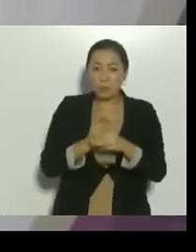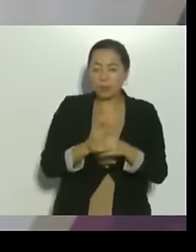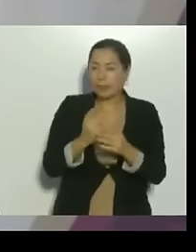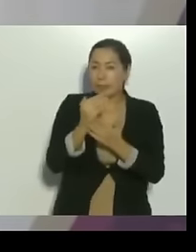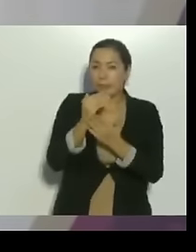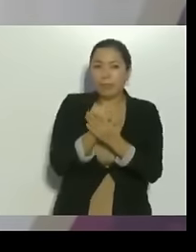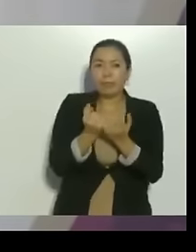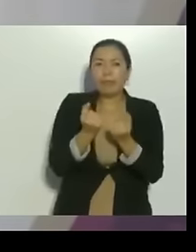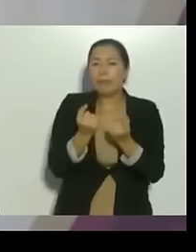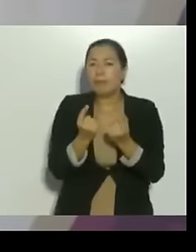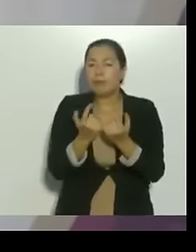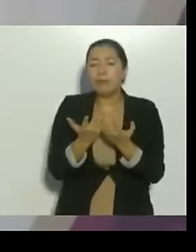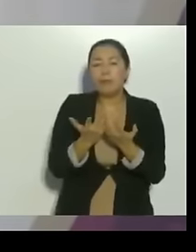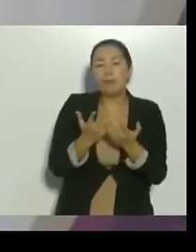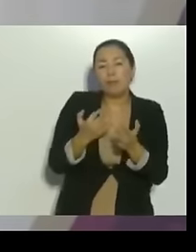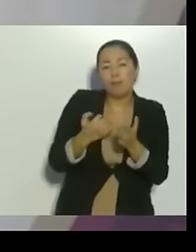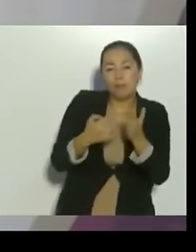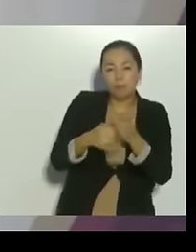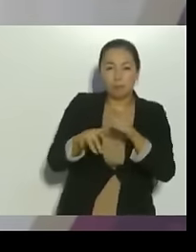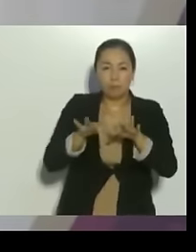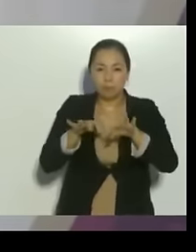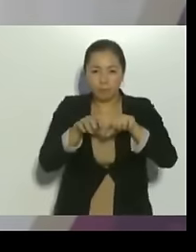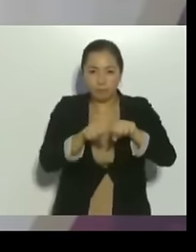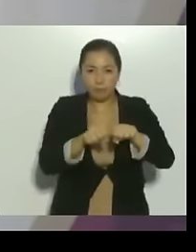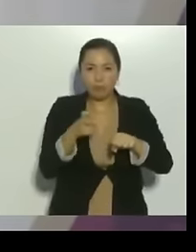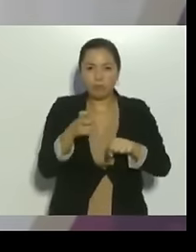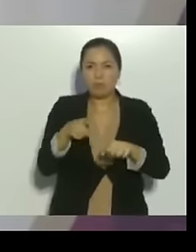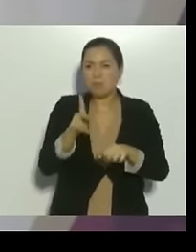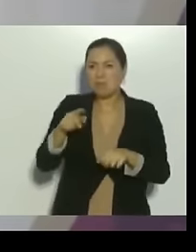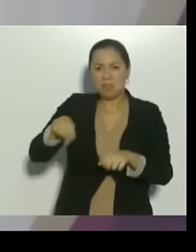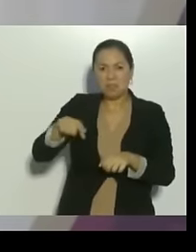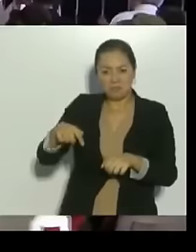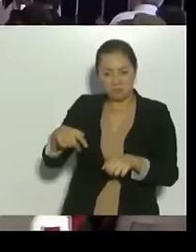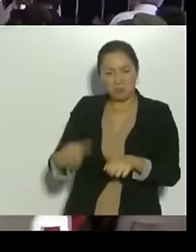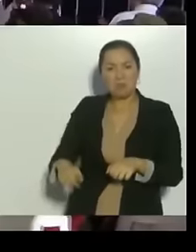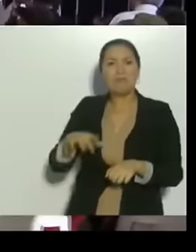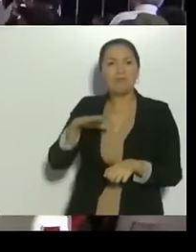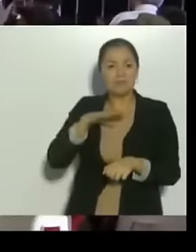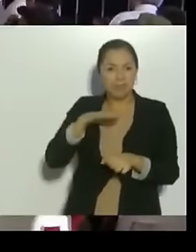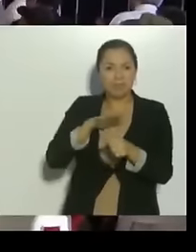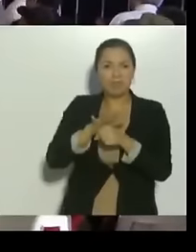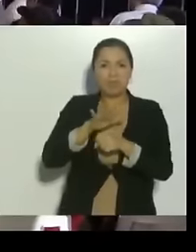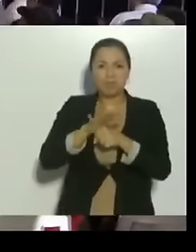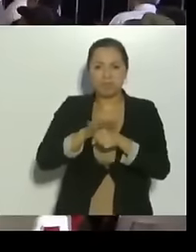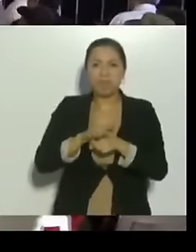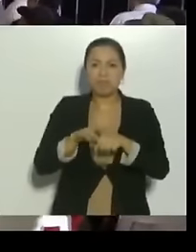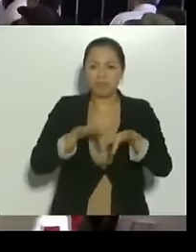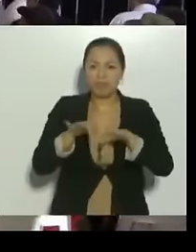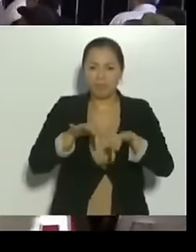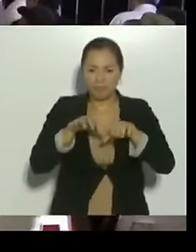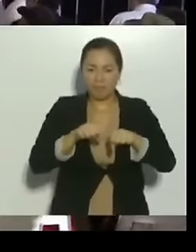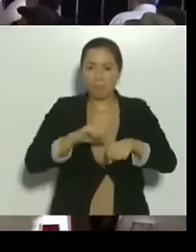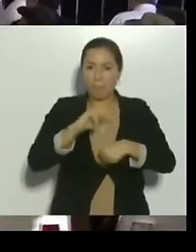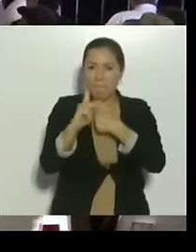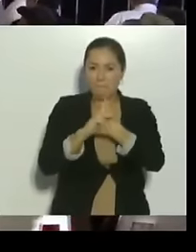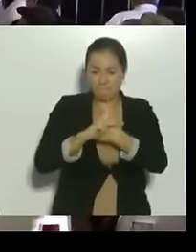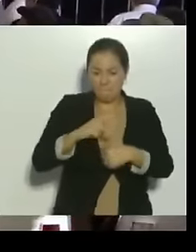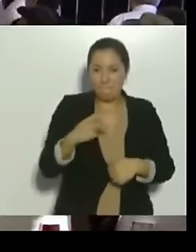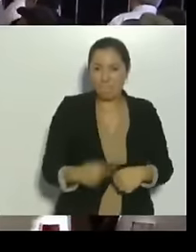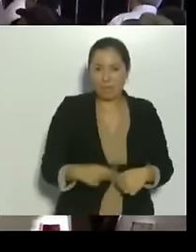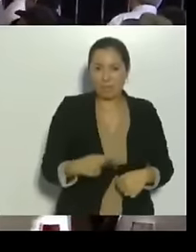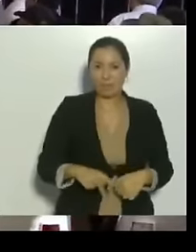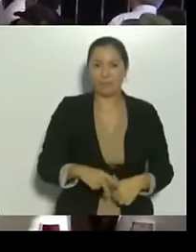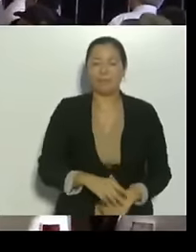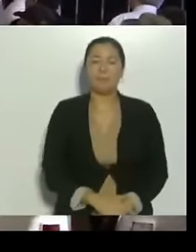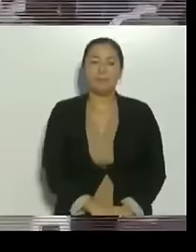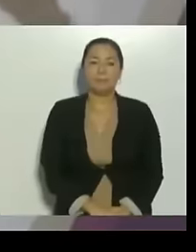gente trae más dinero el día de hoy pues consume en las empresas de ellos y por supuesto que hacen enriquecido bastante pero pues